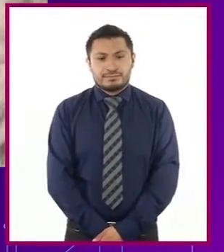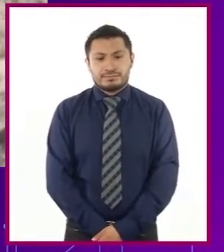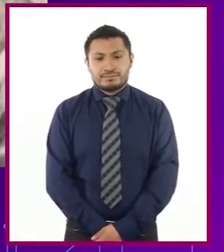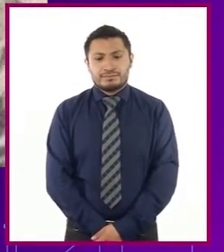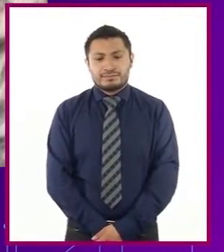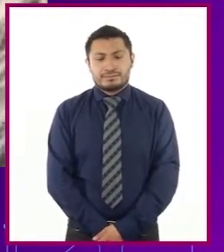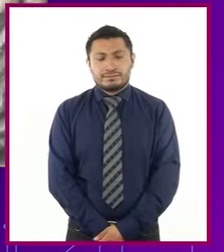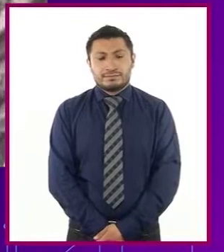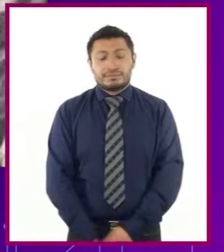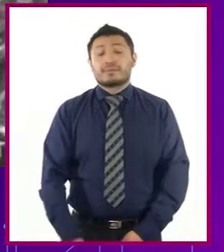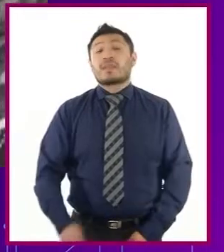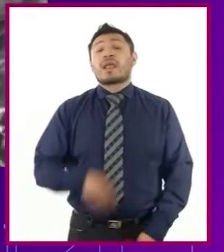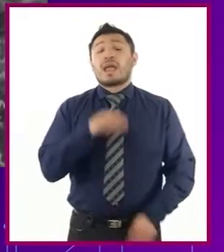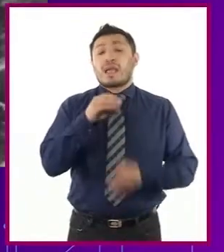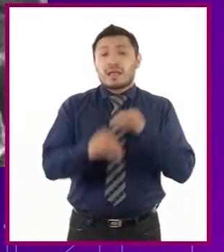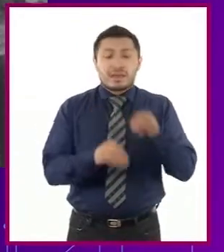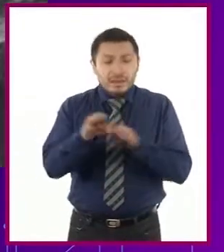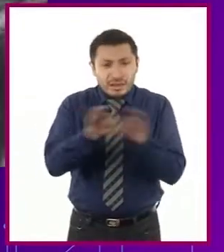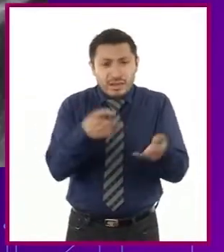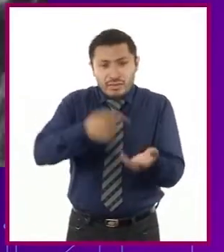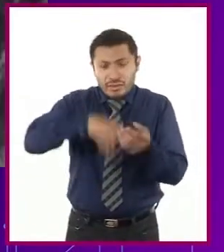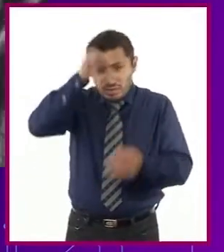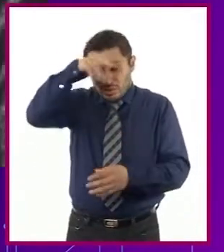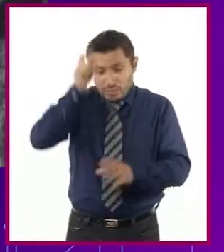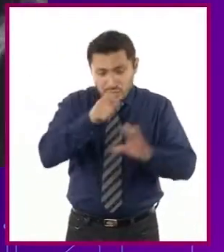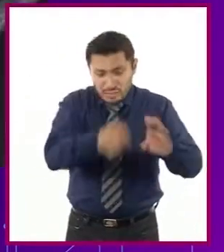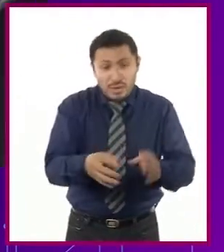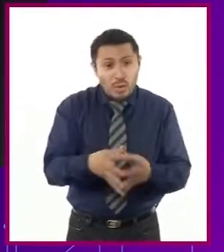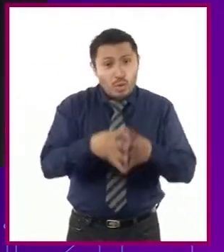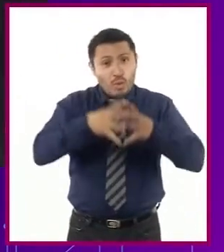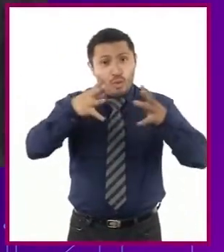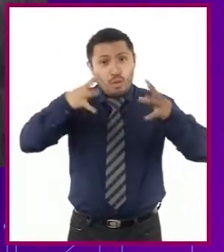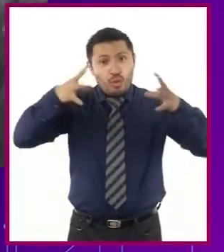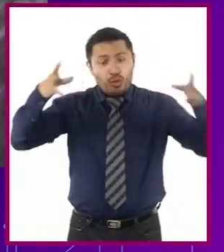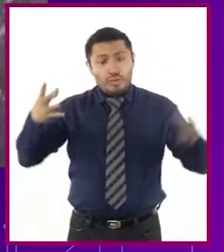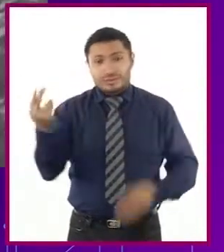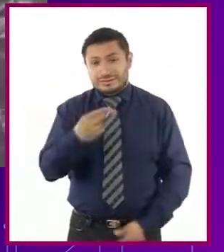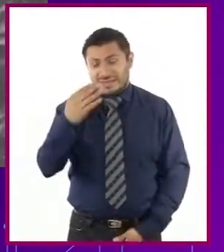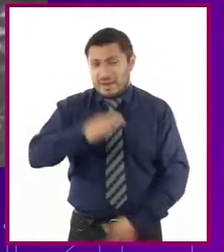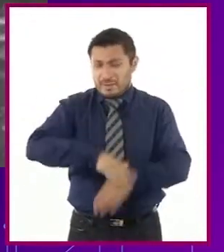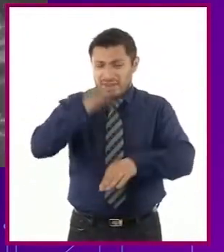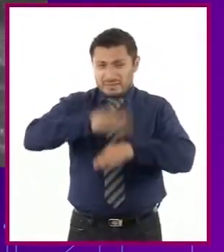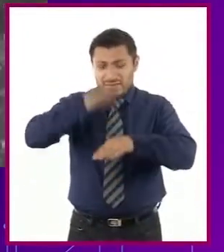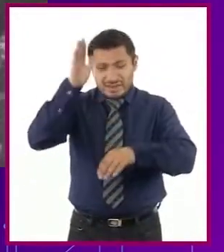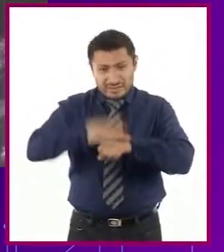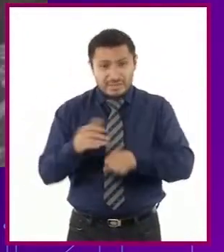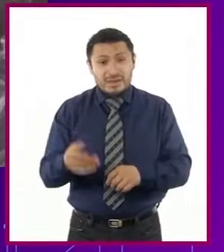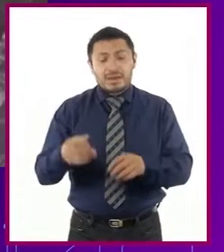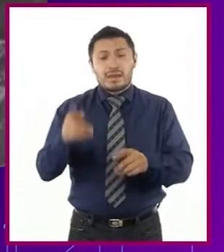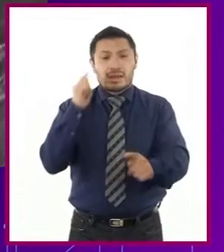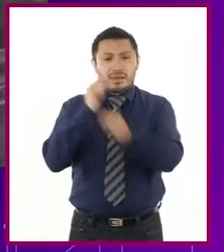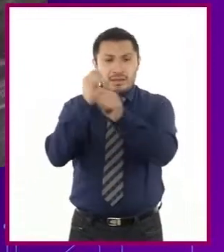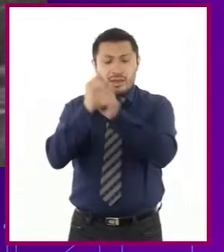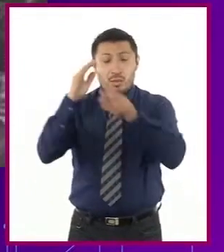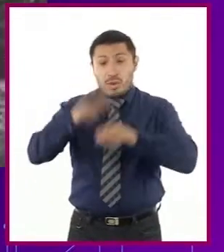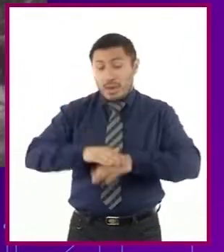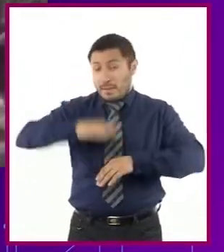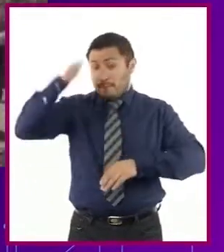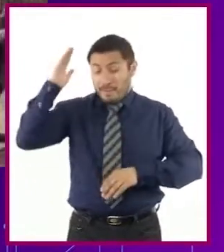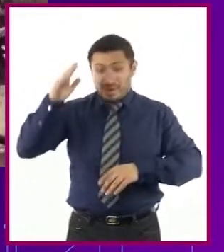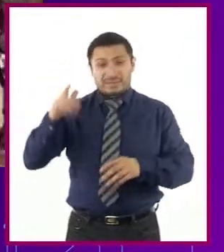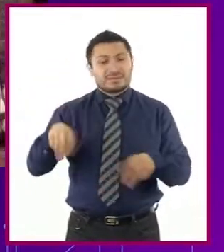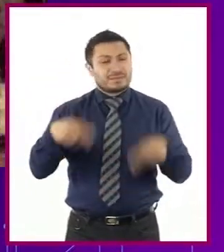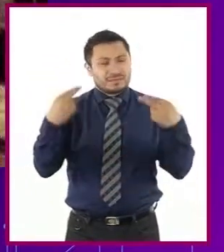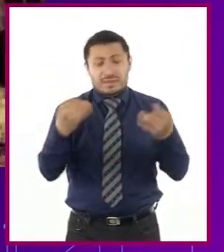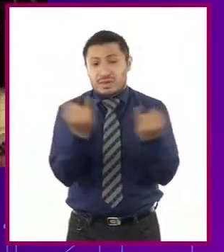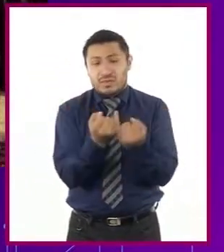Conforme crecía la producción de las minas, que cada vez requerían de más insumos, se incrementó el transporte y el comercio, así como